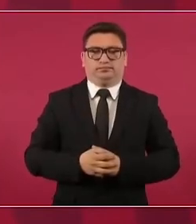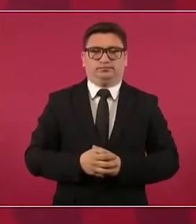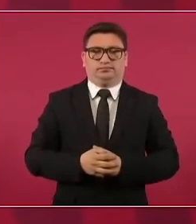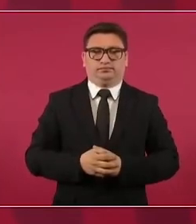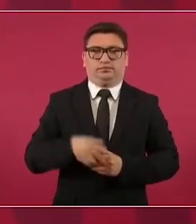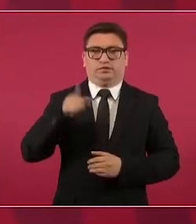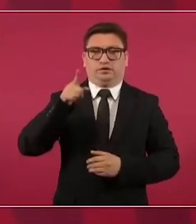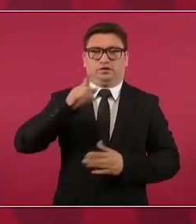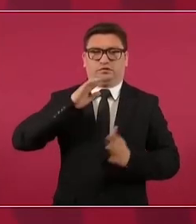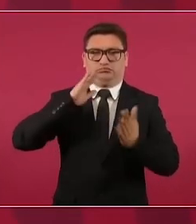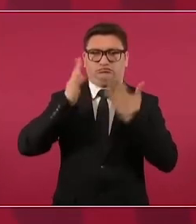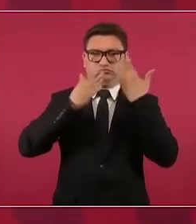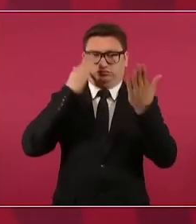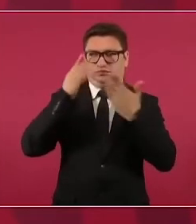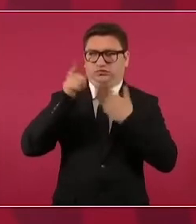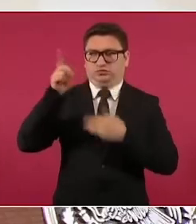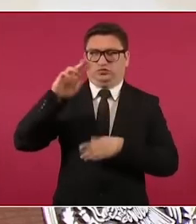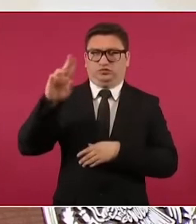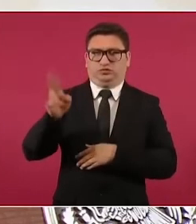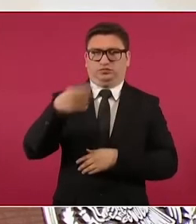graduado en Harvard,